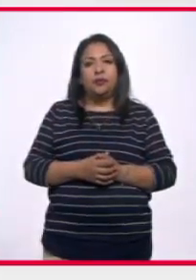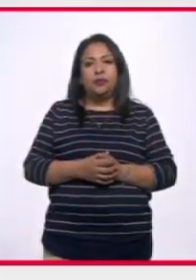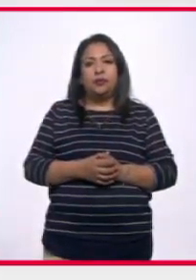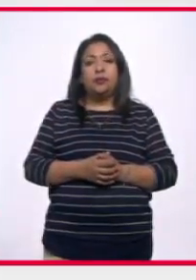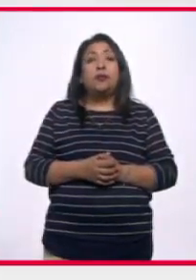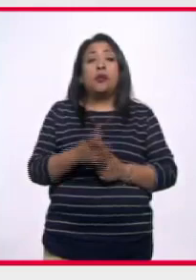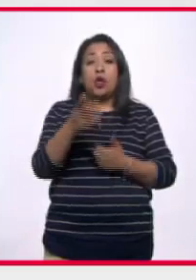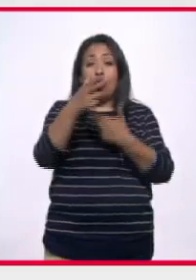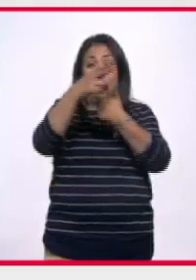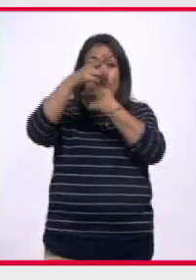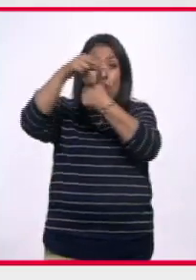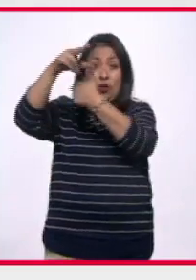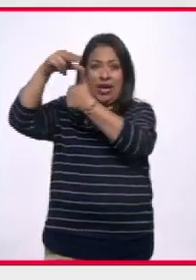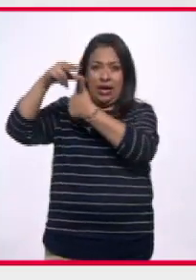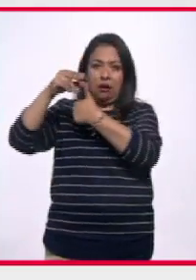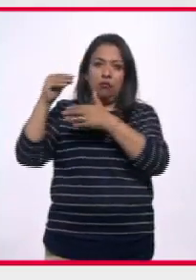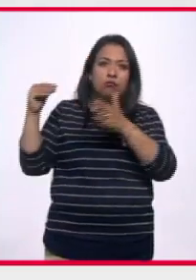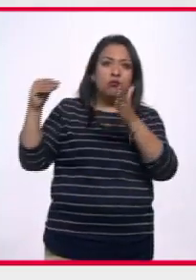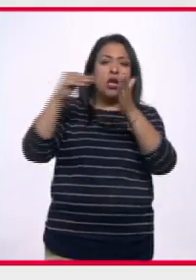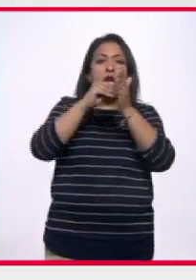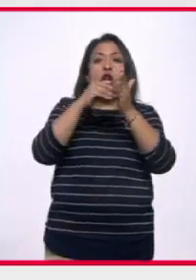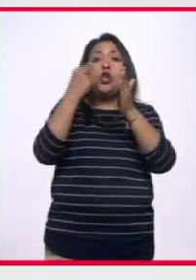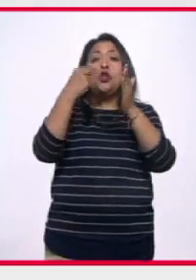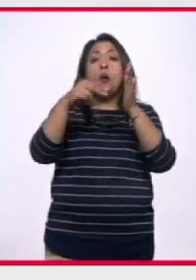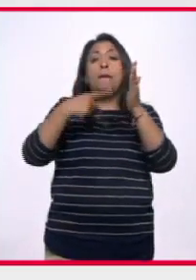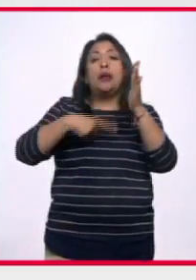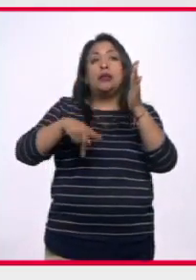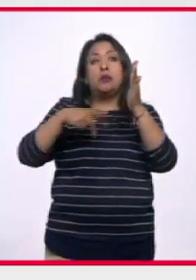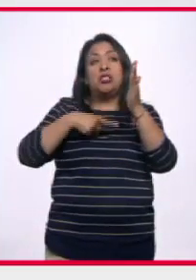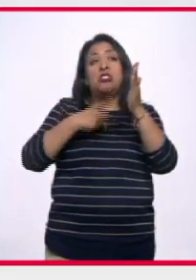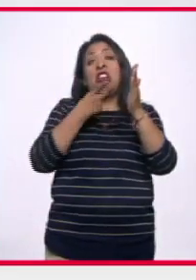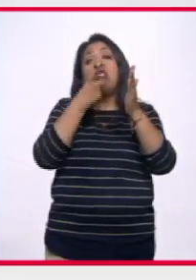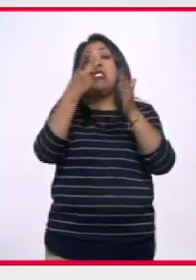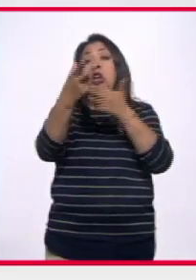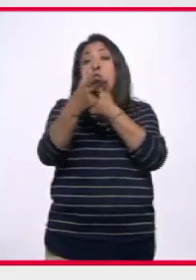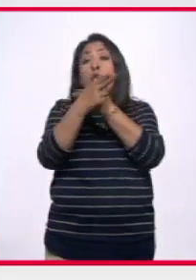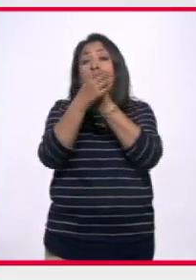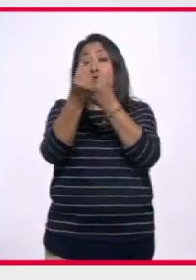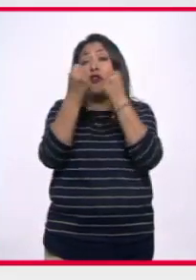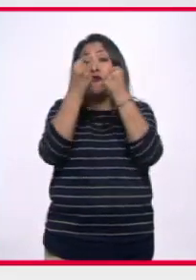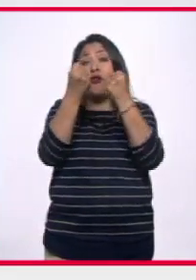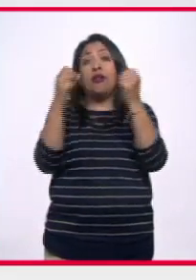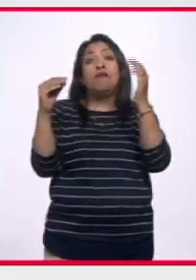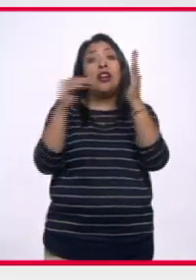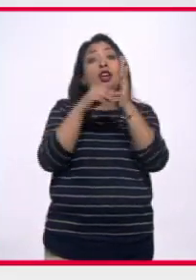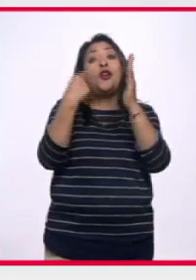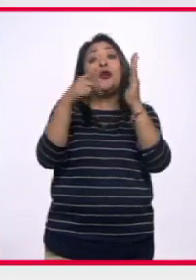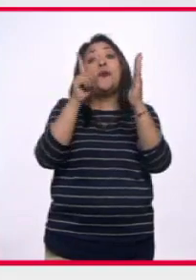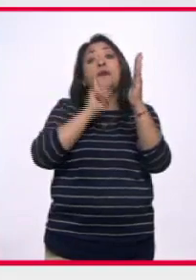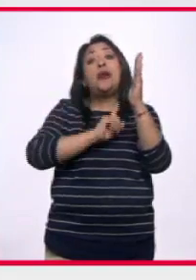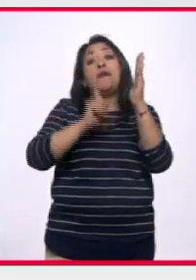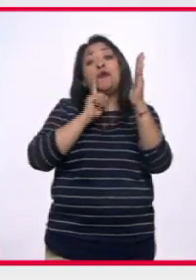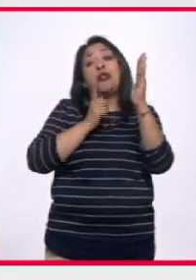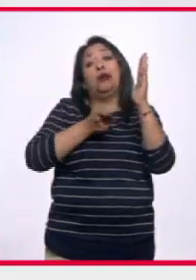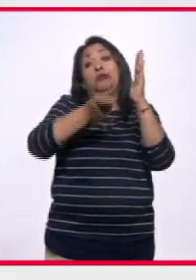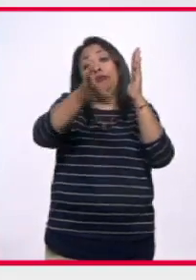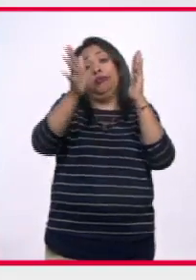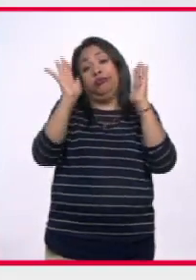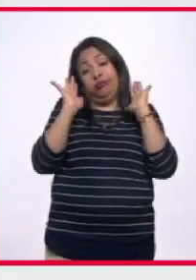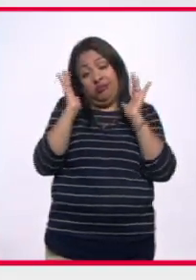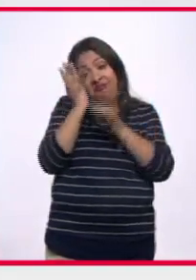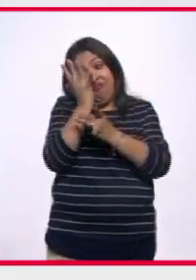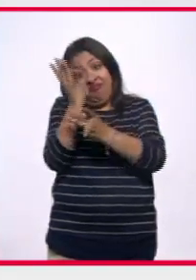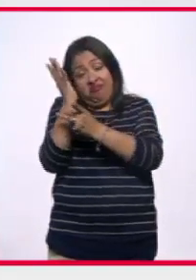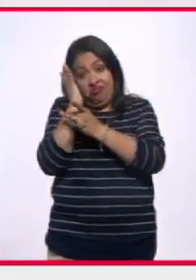los huracanes les ponemos y nombres de personas y dicen que los huracanes más fuertes son los que son nombre de mujer no entonces